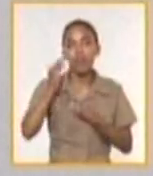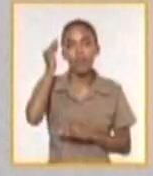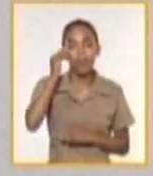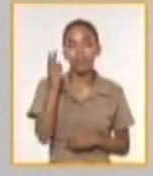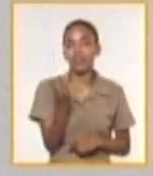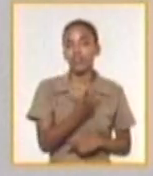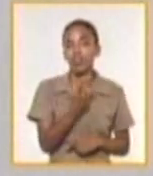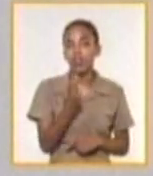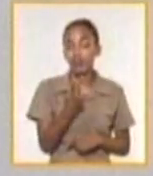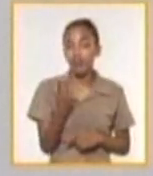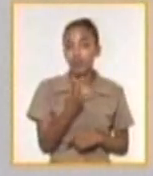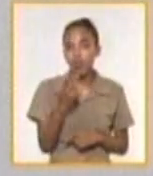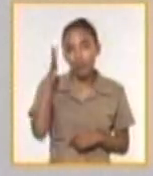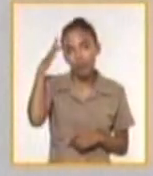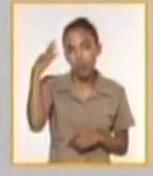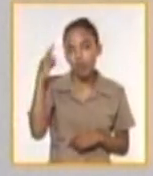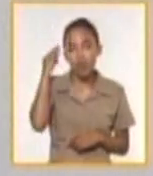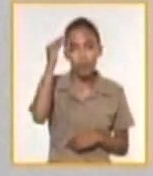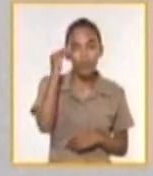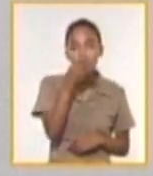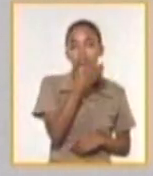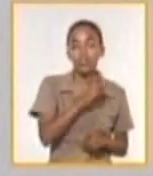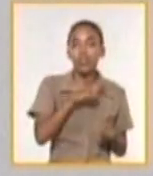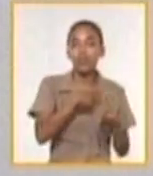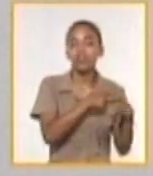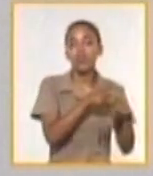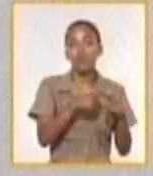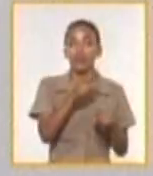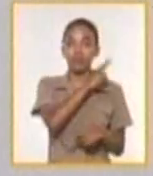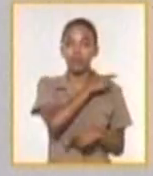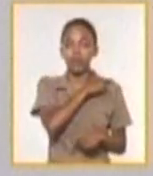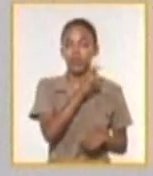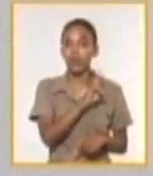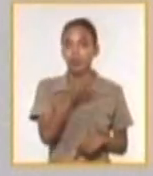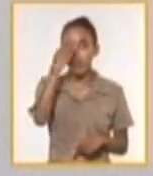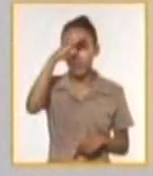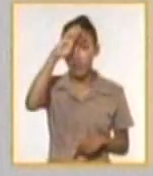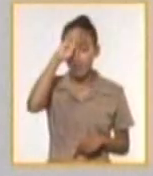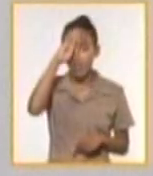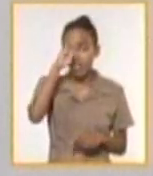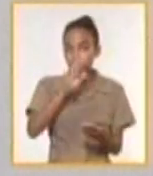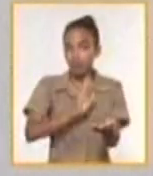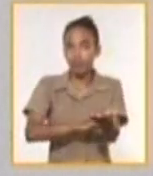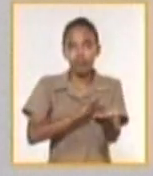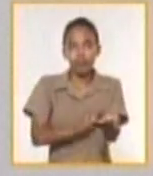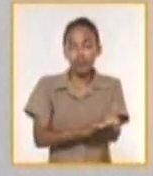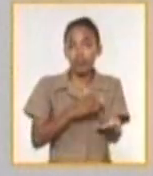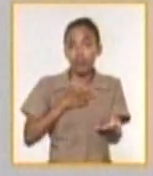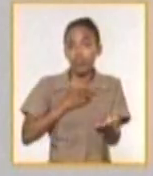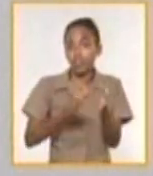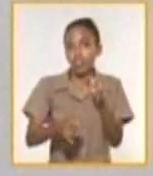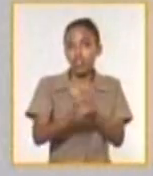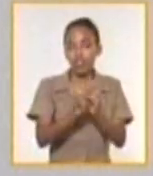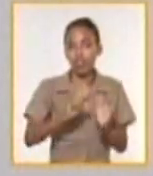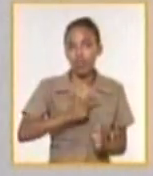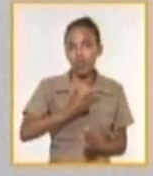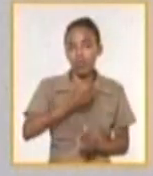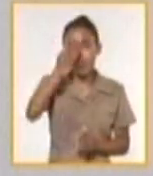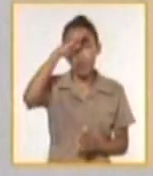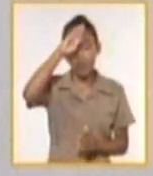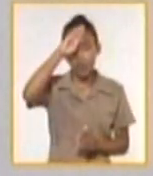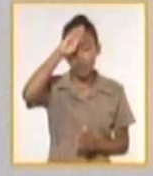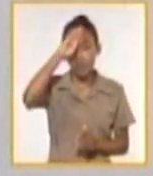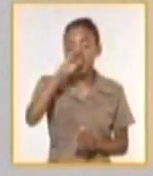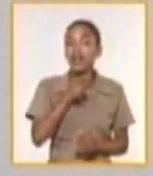el pensamiento de Fidel y de los principales dirigentes de la revolución, y está en las venas de los cubanos, ese engarce. Es decir, los